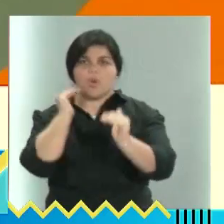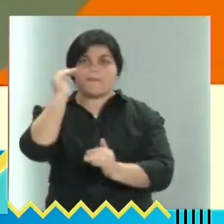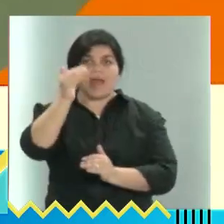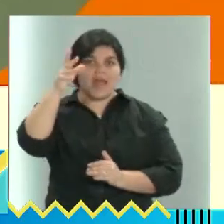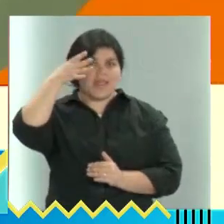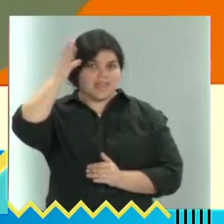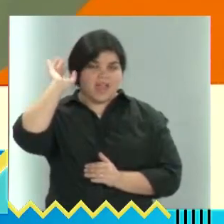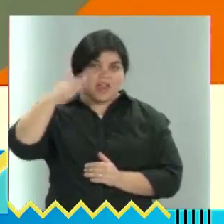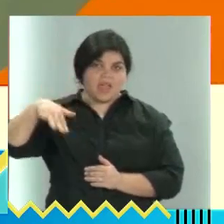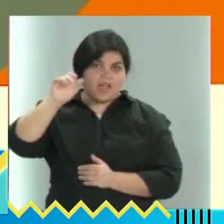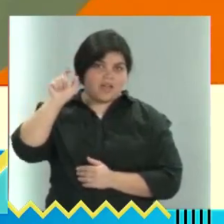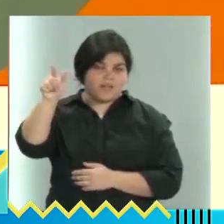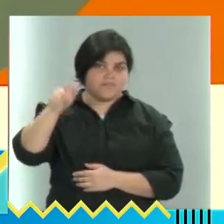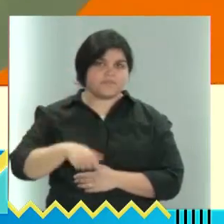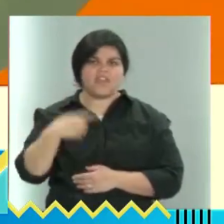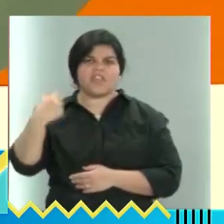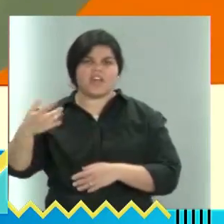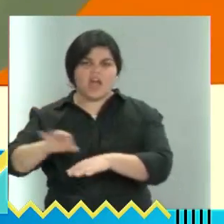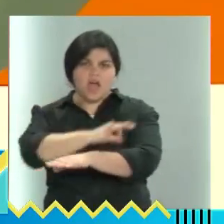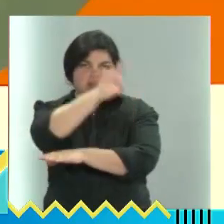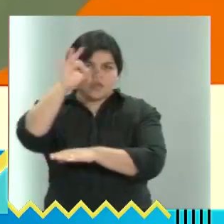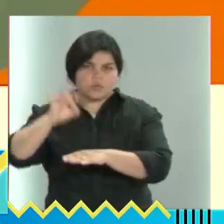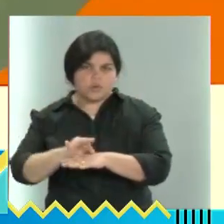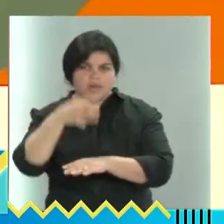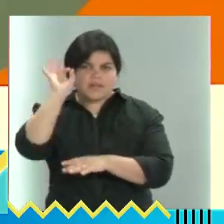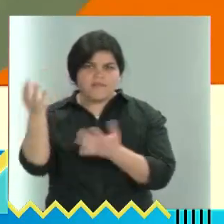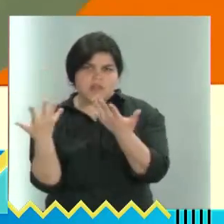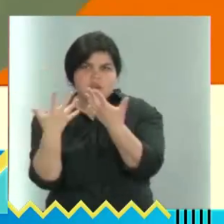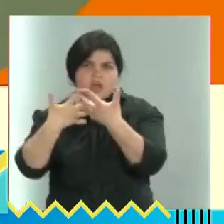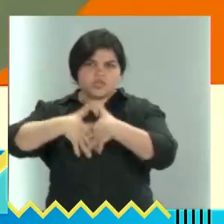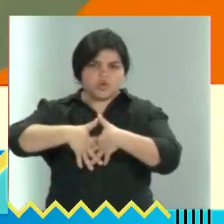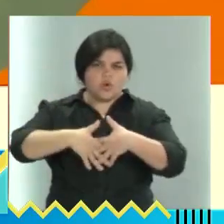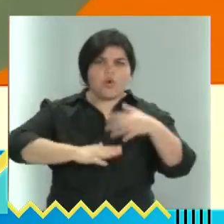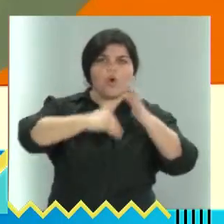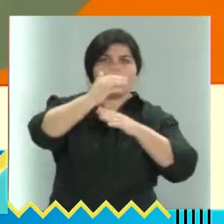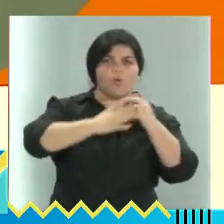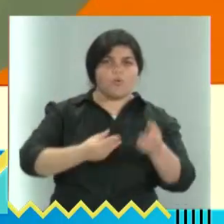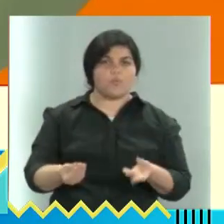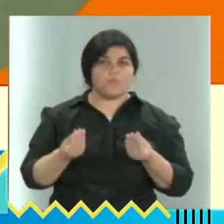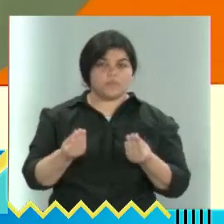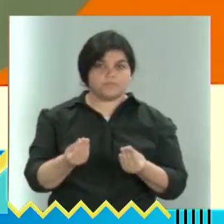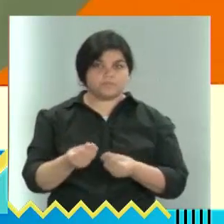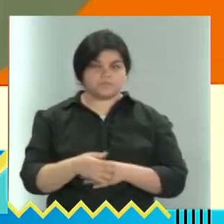Italia sobre arquitectura relacionado con las estructuras. Te decía esto porque,